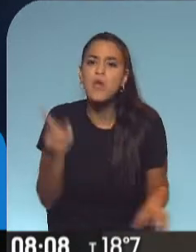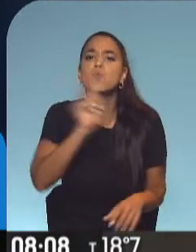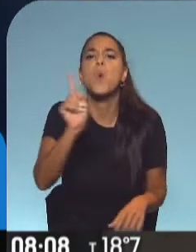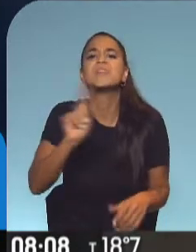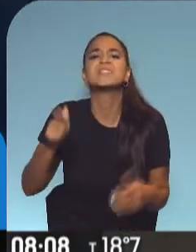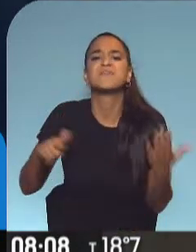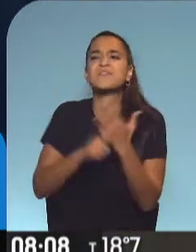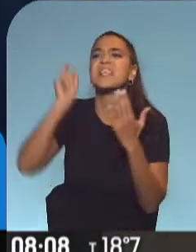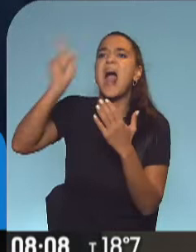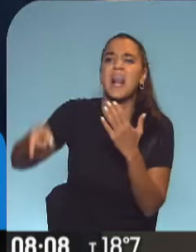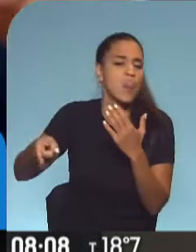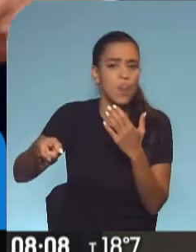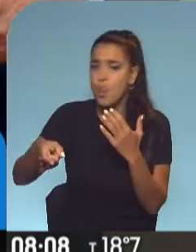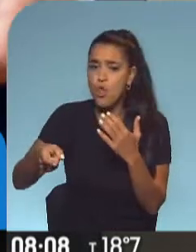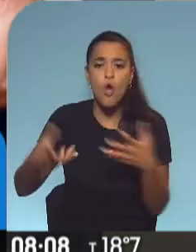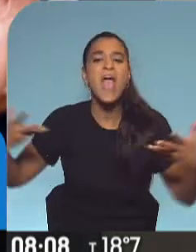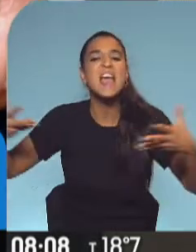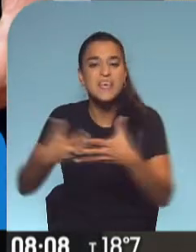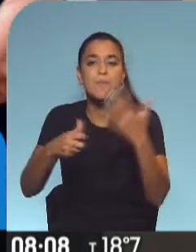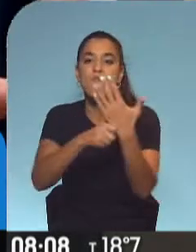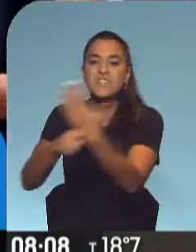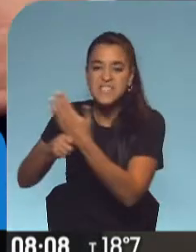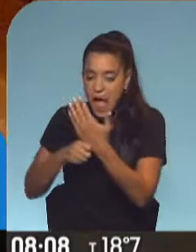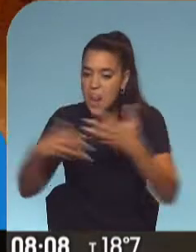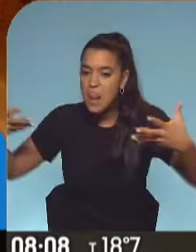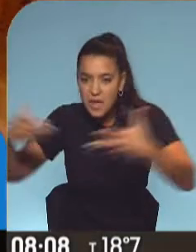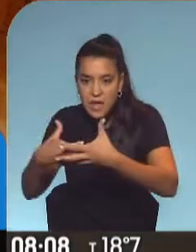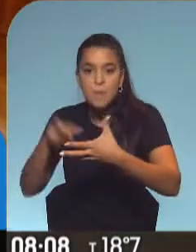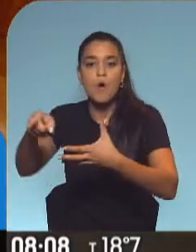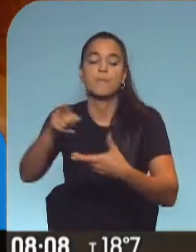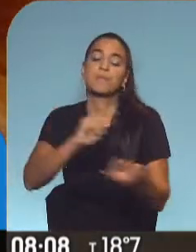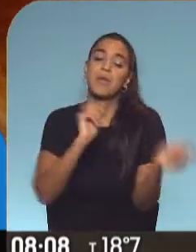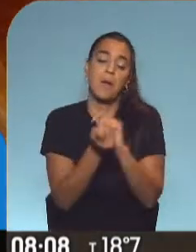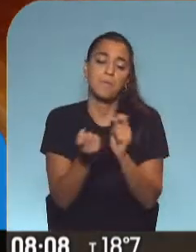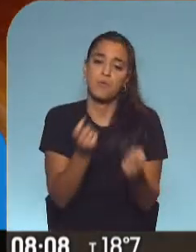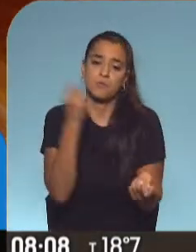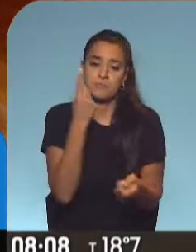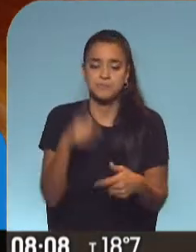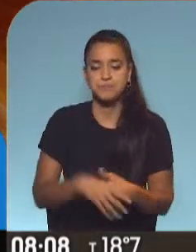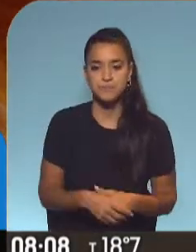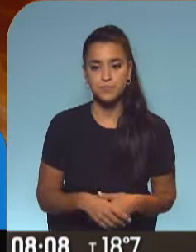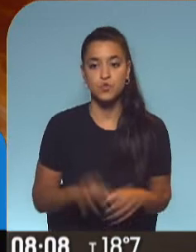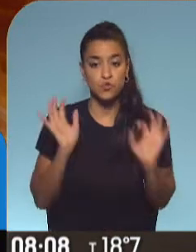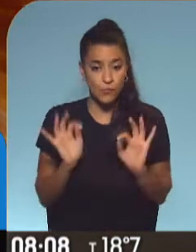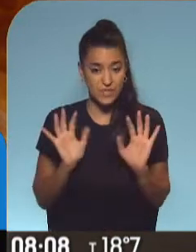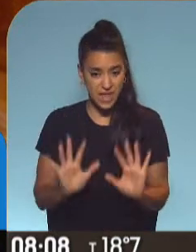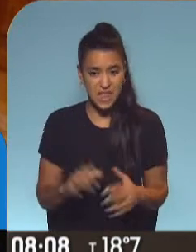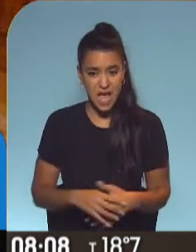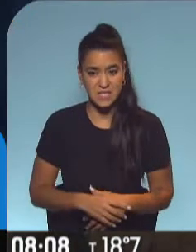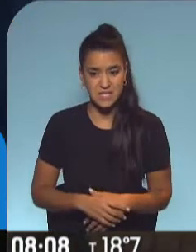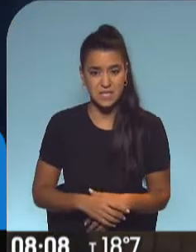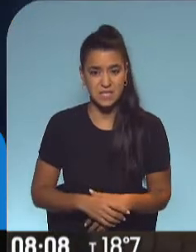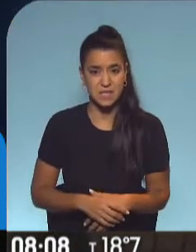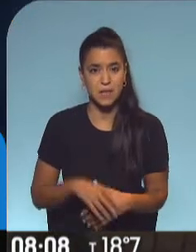el fiscal fulano, sutano o mengano, sino hay un equipo de fiscales que está haciendo eso. El cambio va a ser inmediato. Ahora, ¿alcanza con esto para evitar